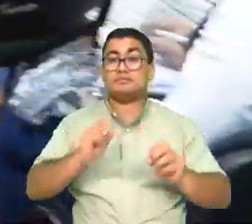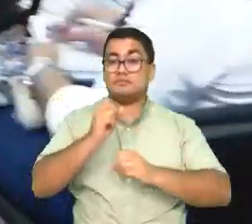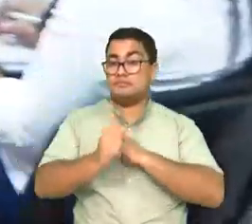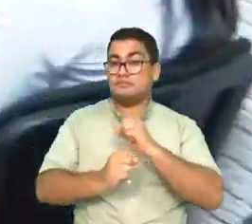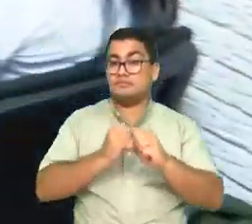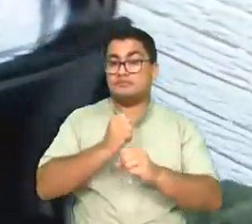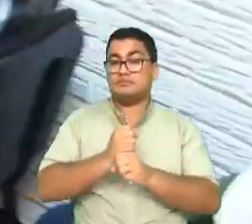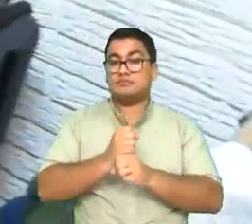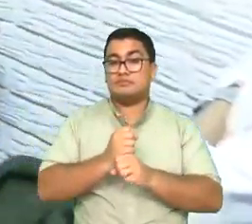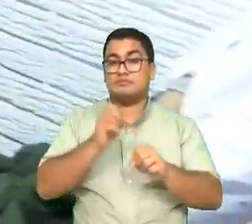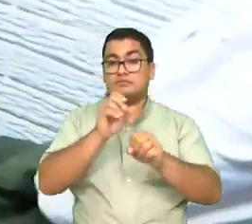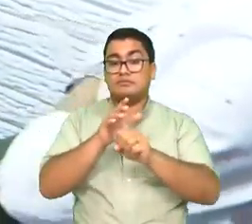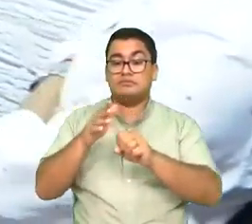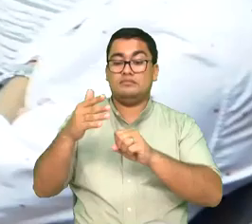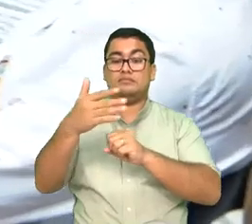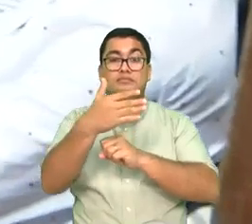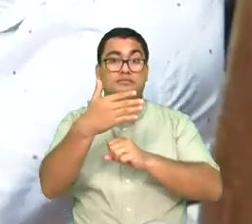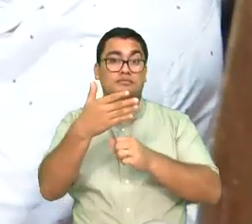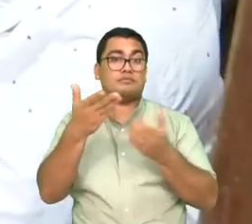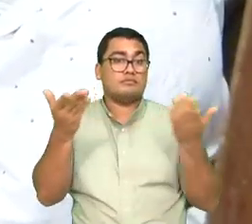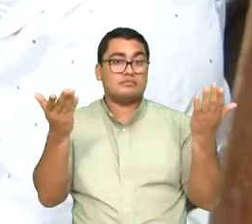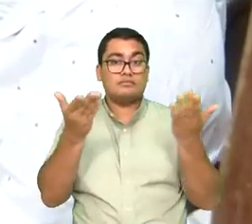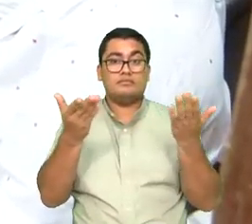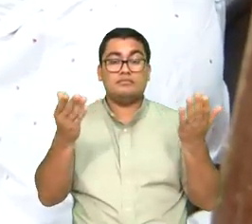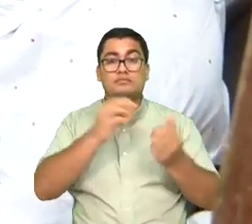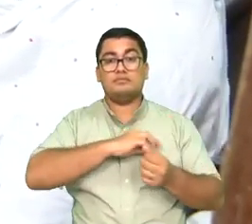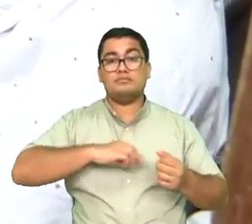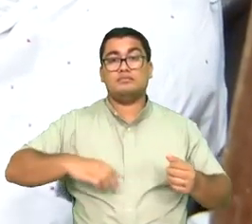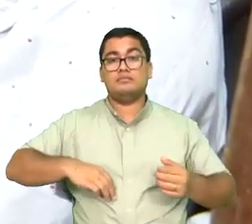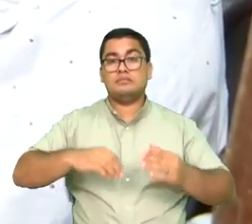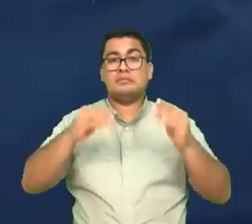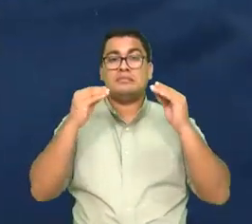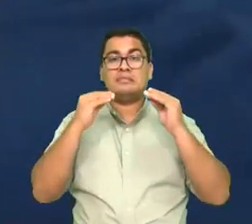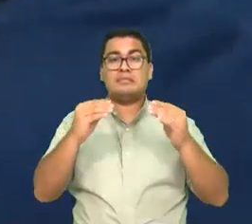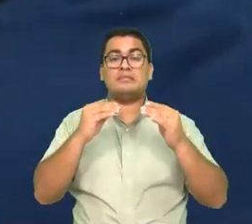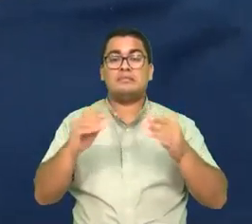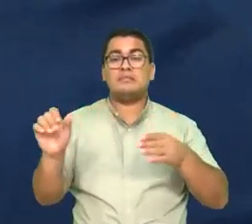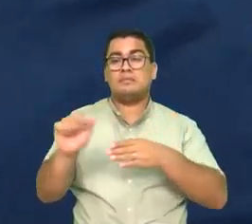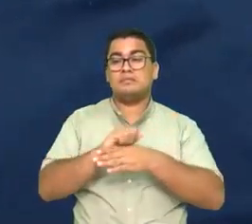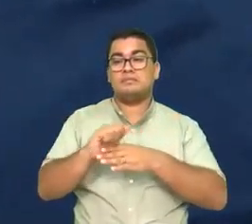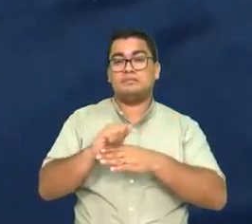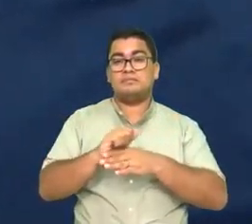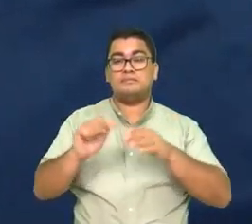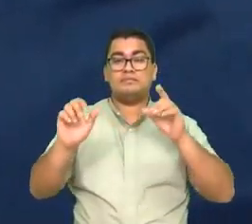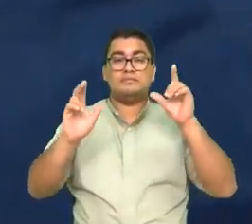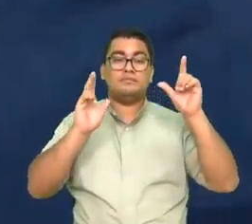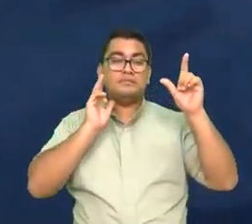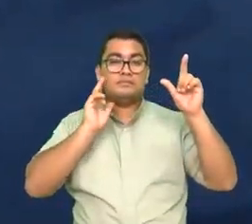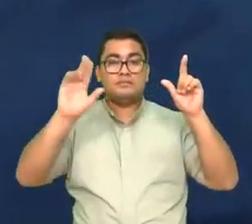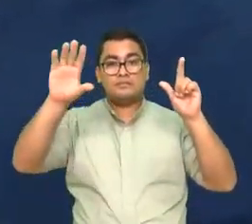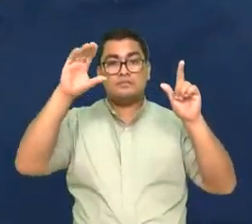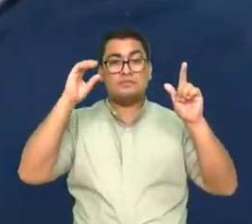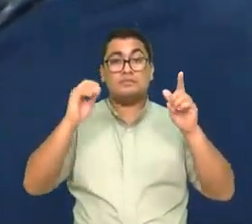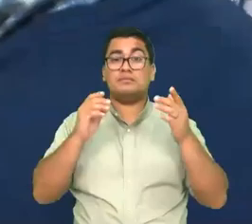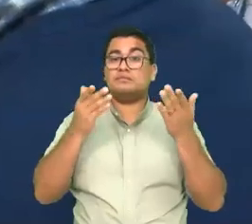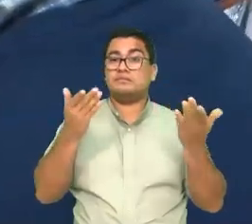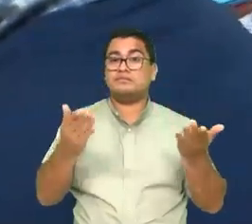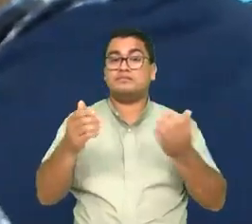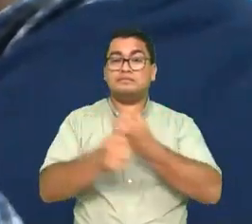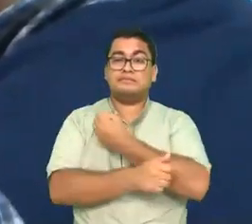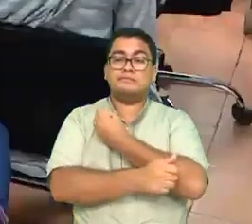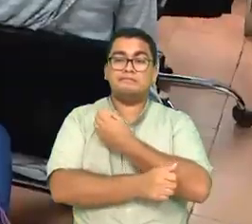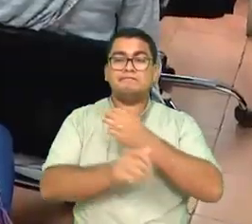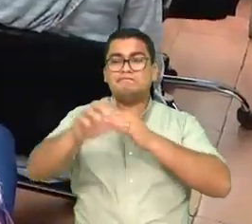en contexto de la pandemia del COVID-19, el Ministerio de Educación implementó las teleclases para que los alumnos afinen